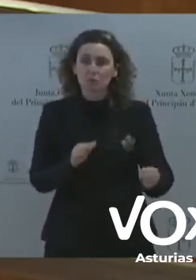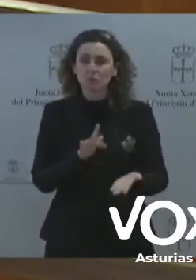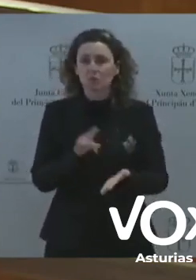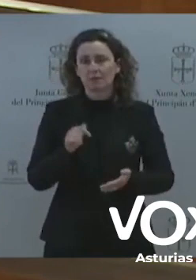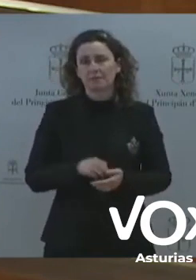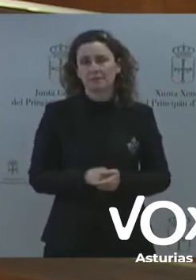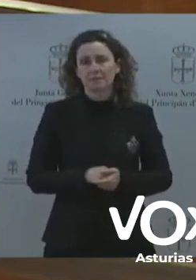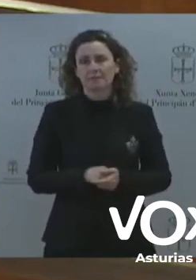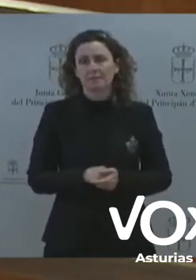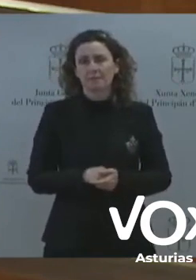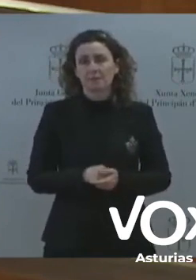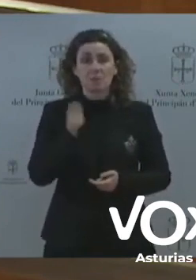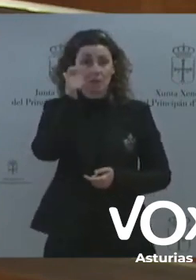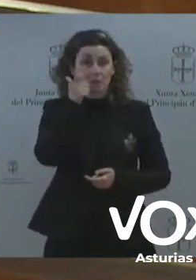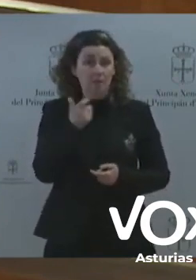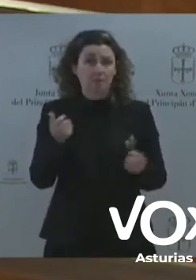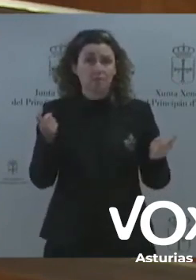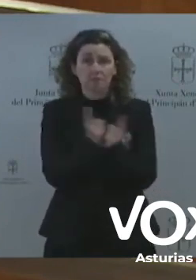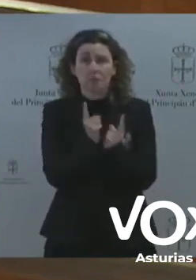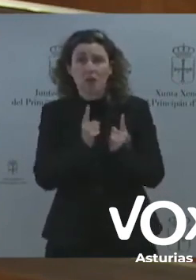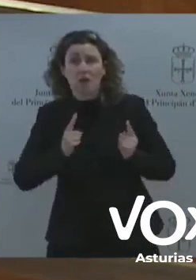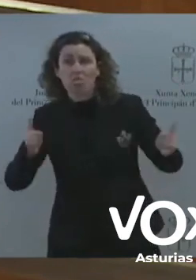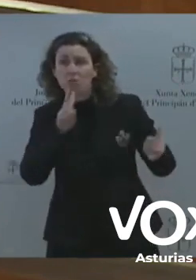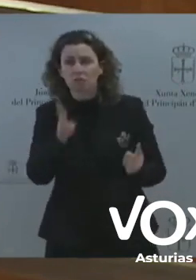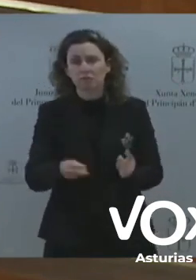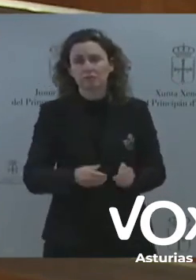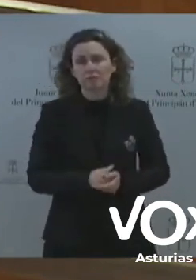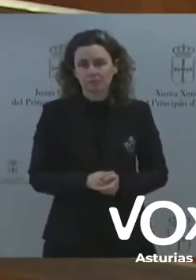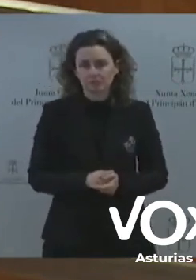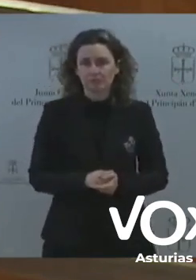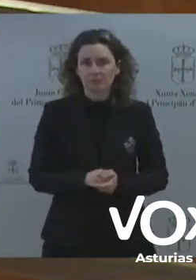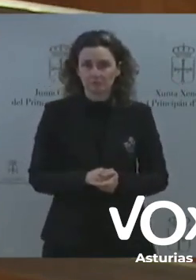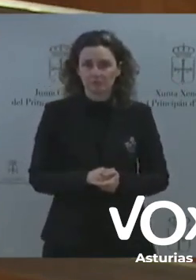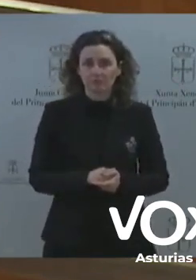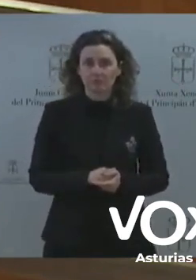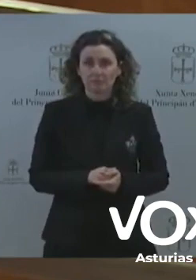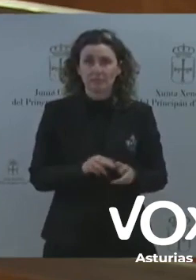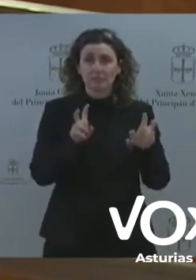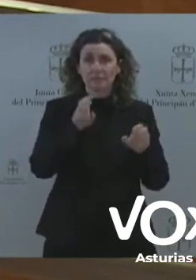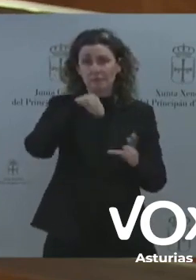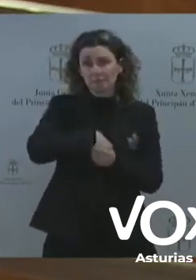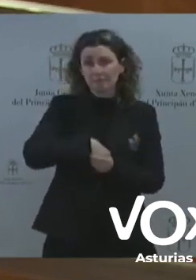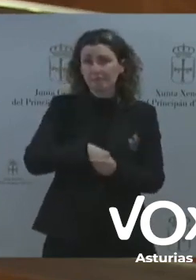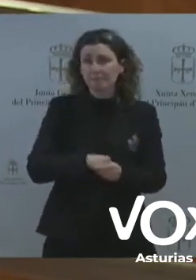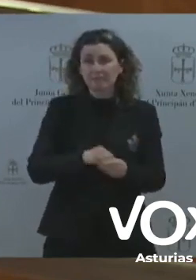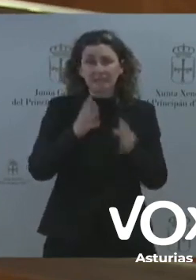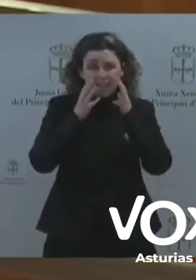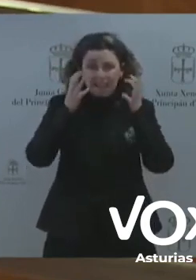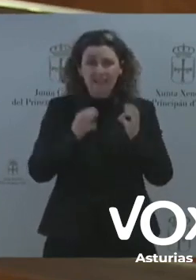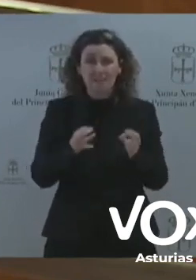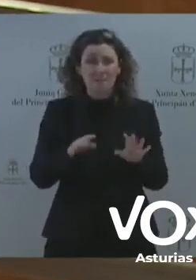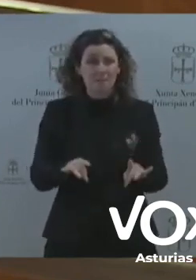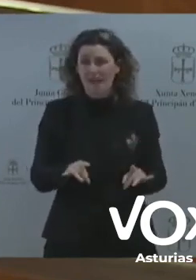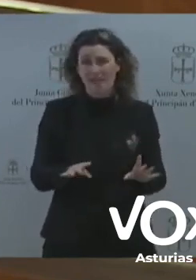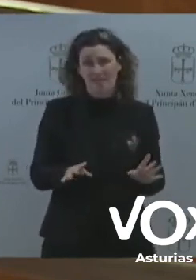casos excesiva, de 2 años, y ello hace que incluyan cuestiones generalistas que no aportan valor a las empresas y, por otro lado, es incapaz de abarcar la